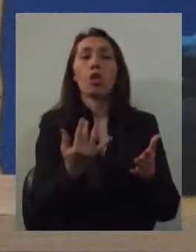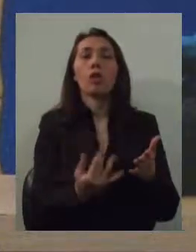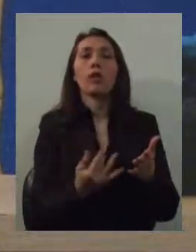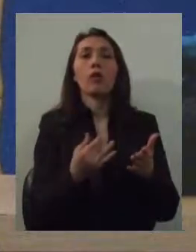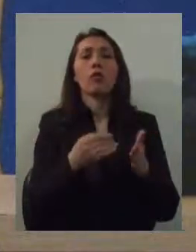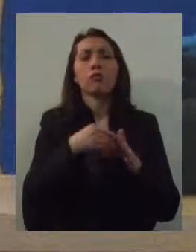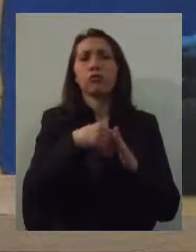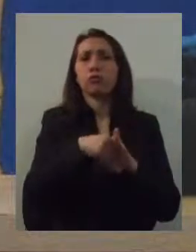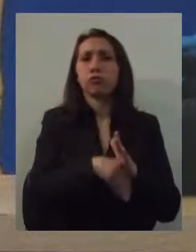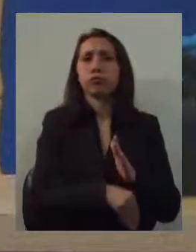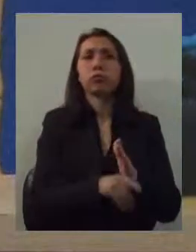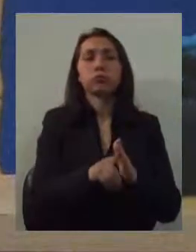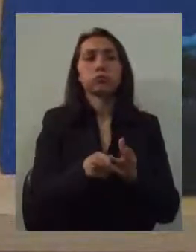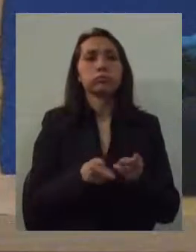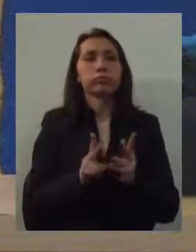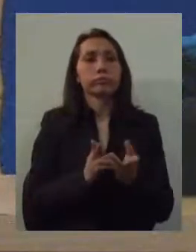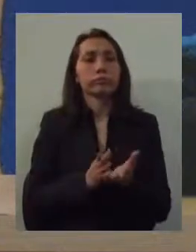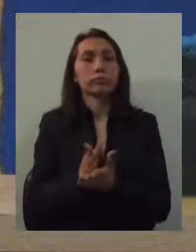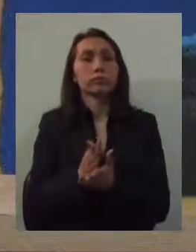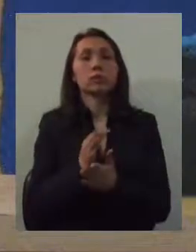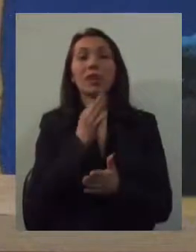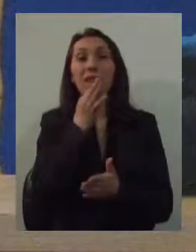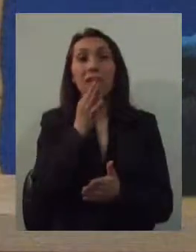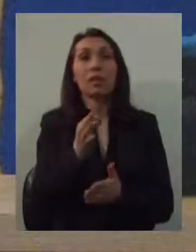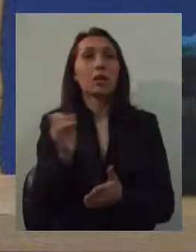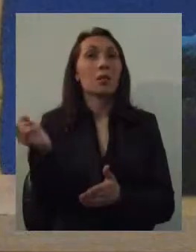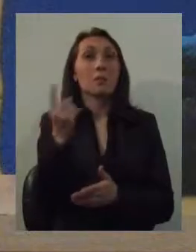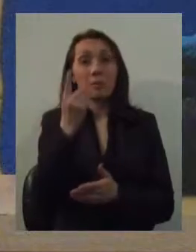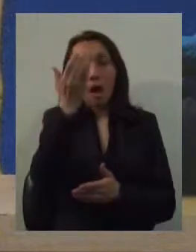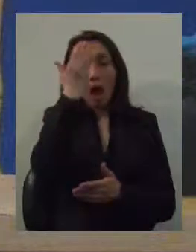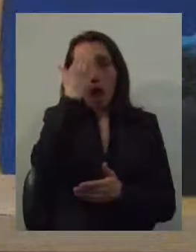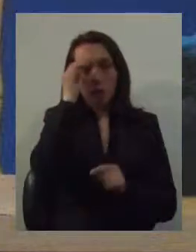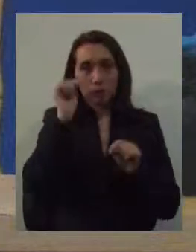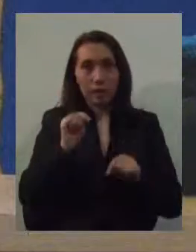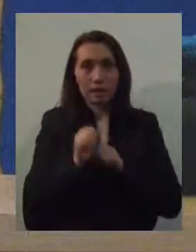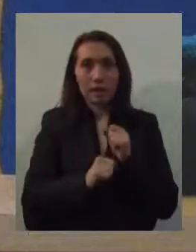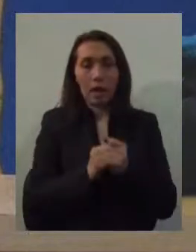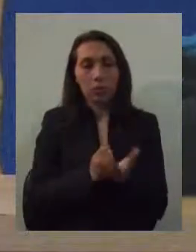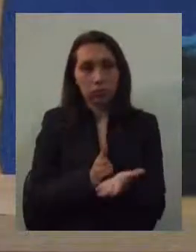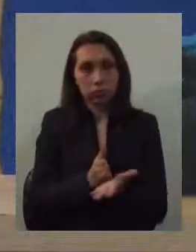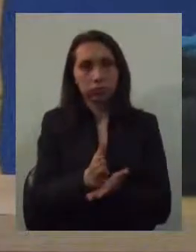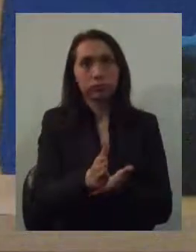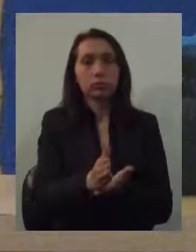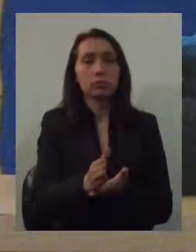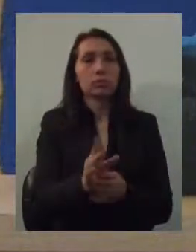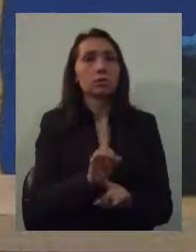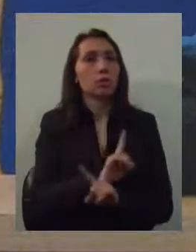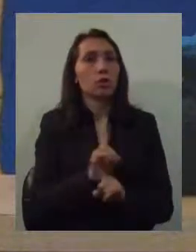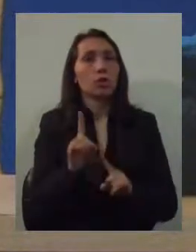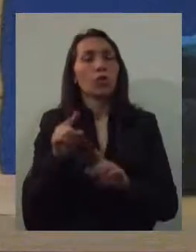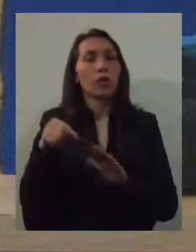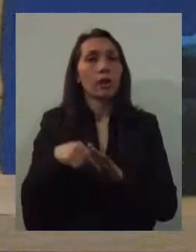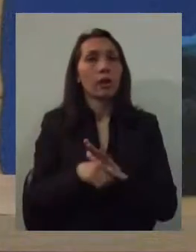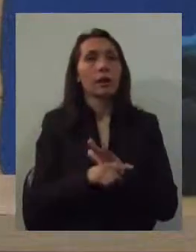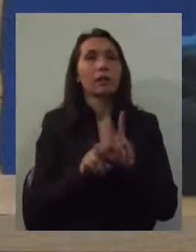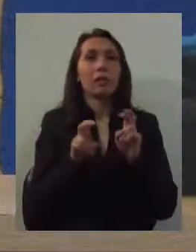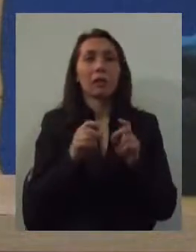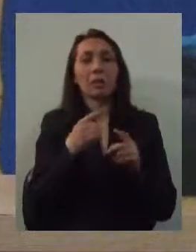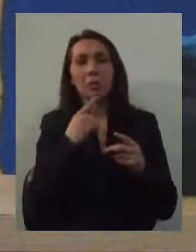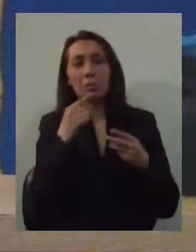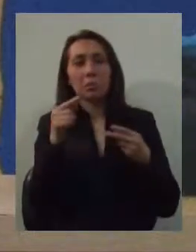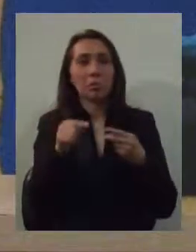de fondo, que está en vigencia, como lo dijo el doctor Stocco, desde el 1 de agosto de este año, no se ha metido, reitero, con estas